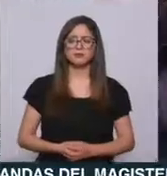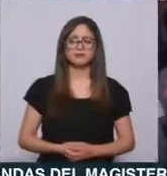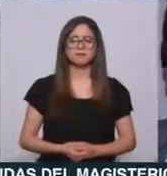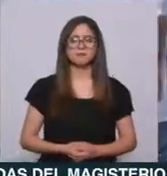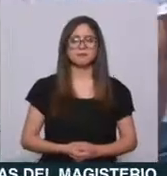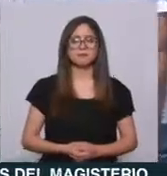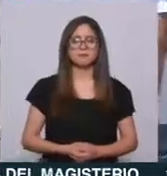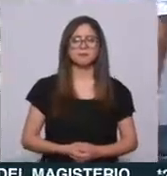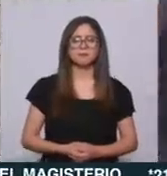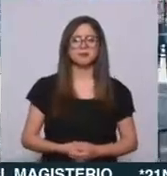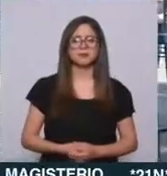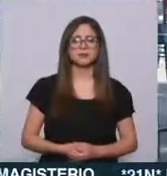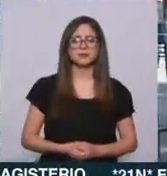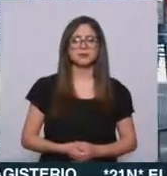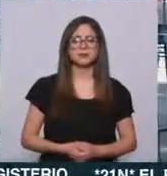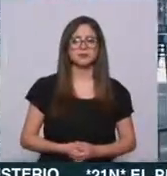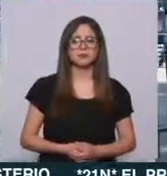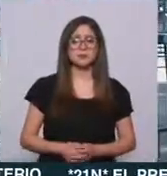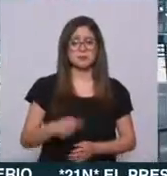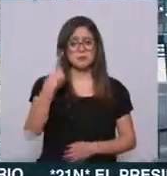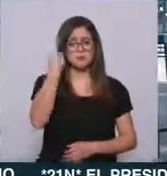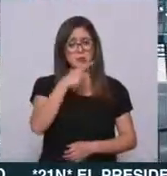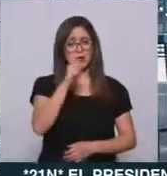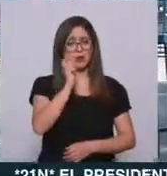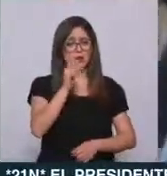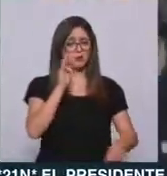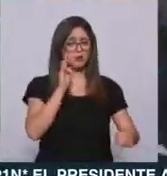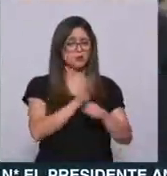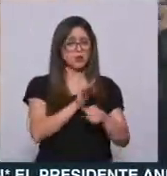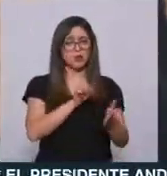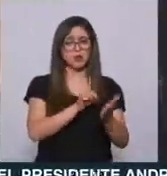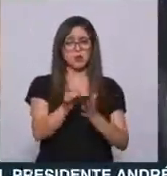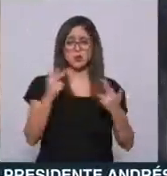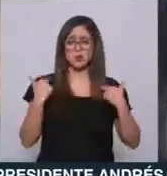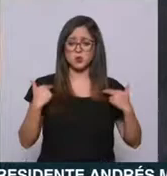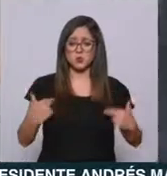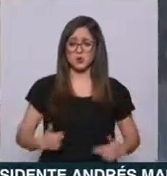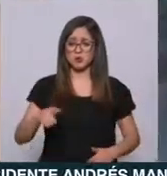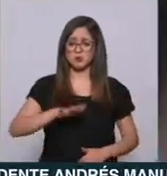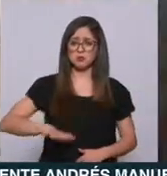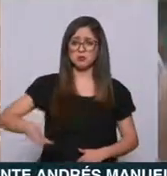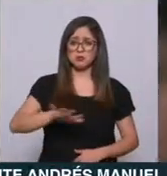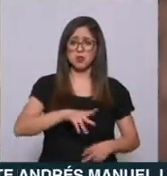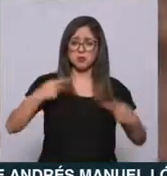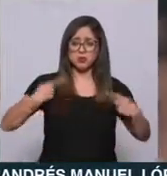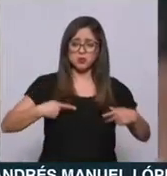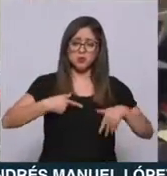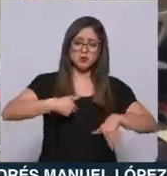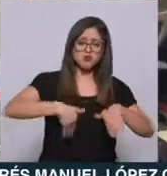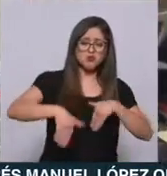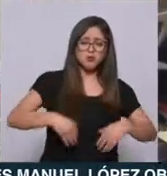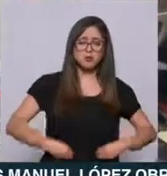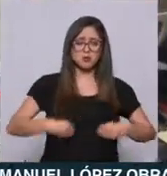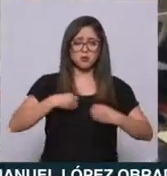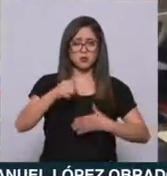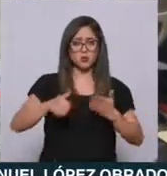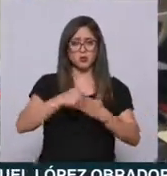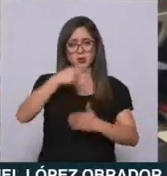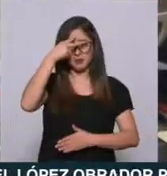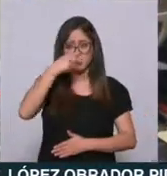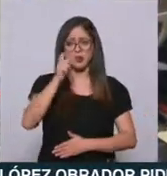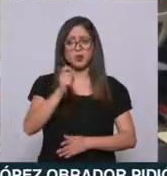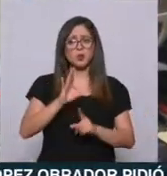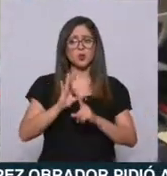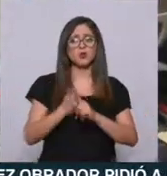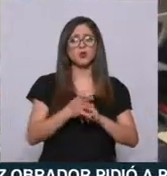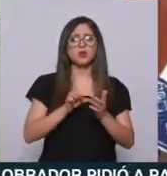Con el fin de facilitar el ejercicio y la defensa de los derechos humanos de quienes habitan y transitan por la Ciudad de México, la Comisión de Derechos